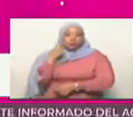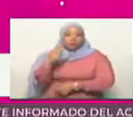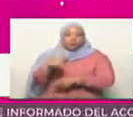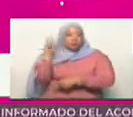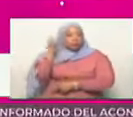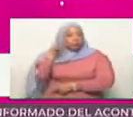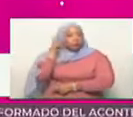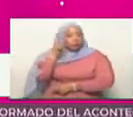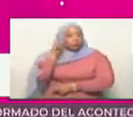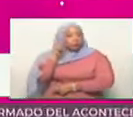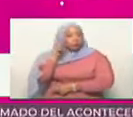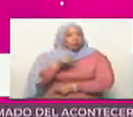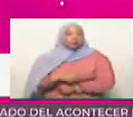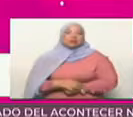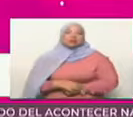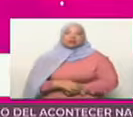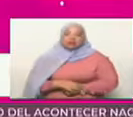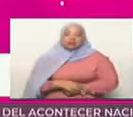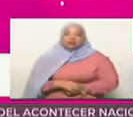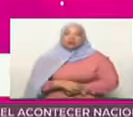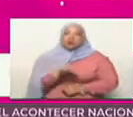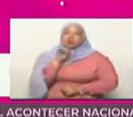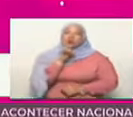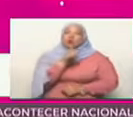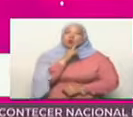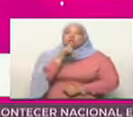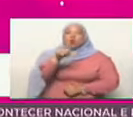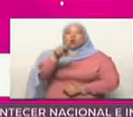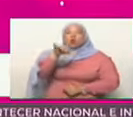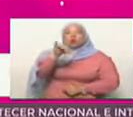profesor, miren el nombre,